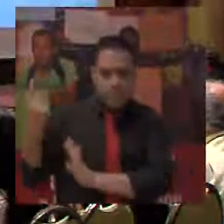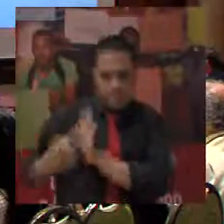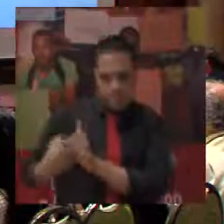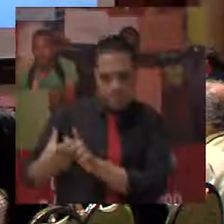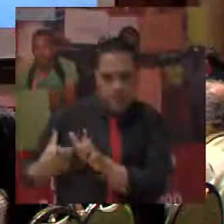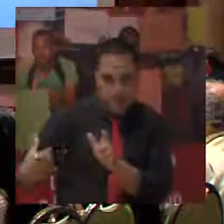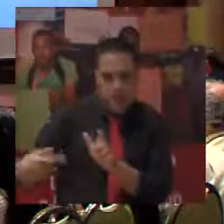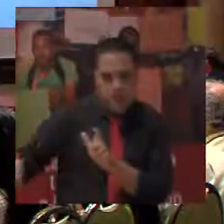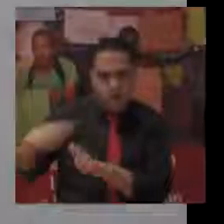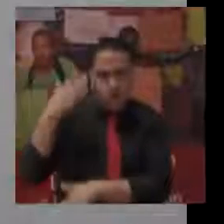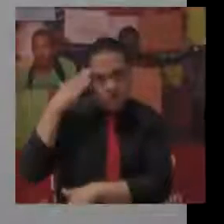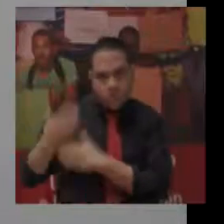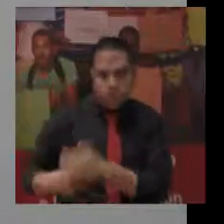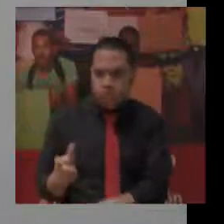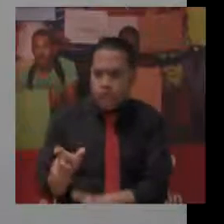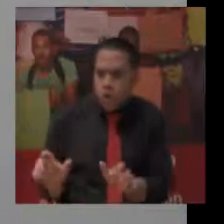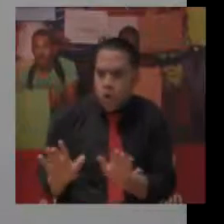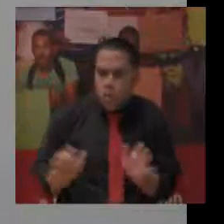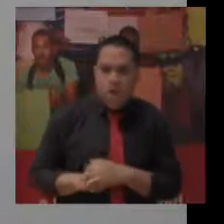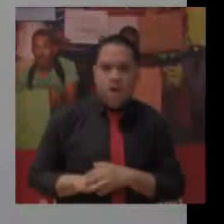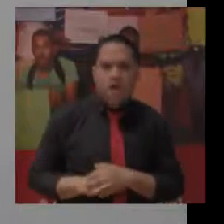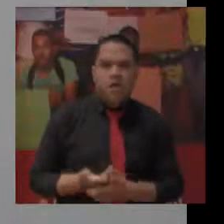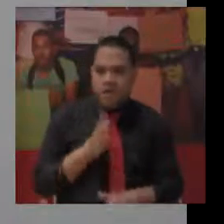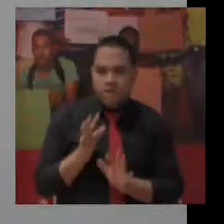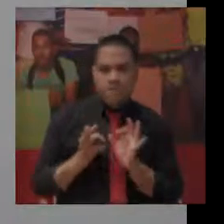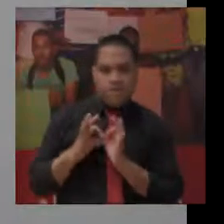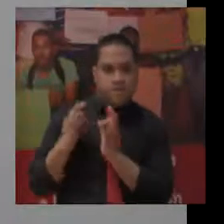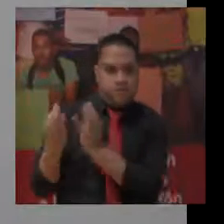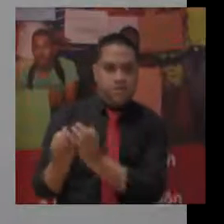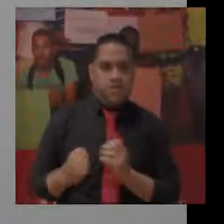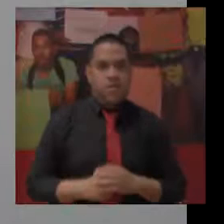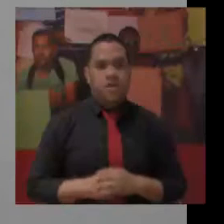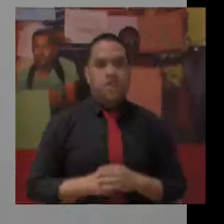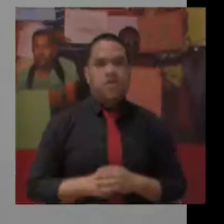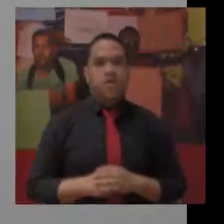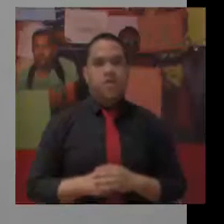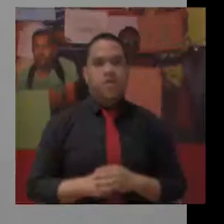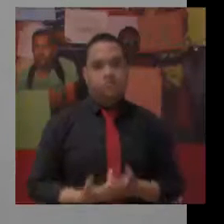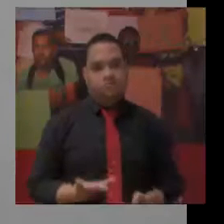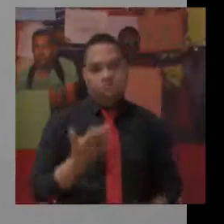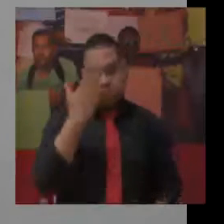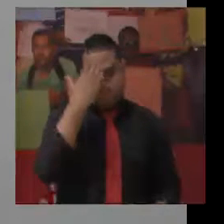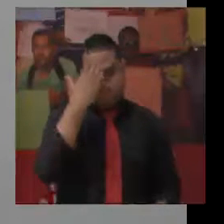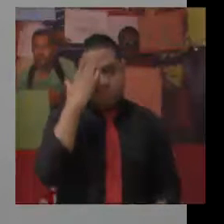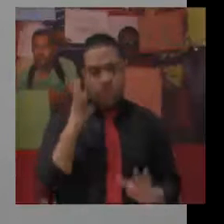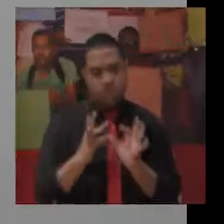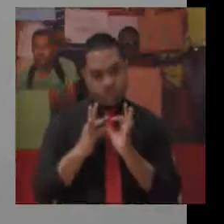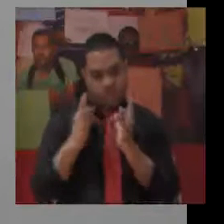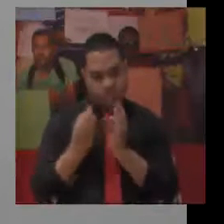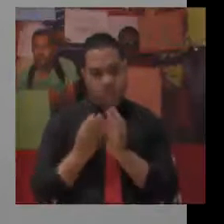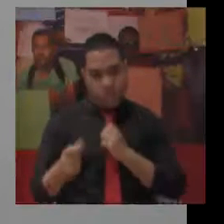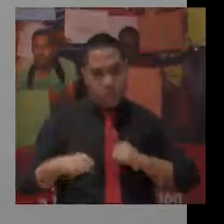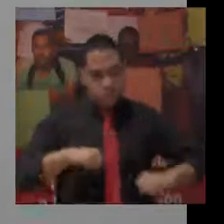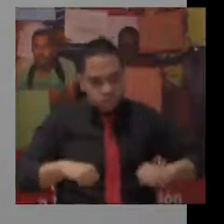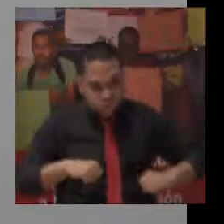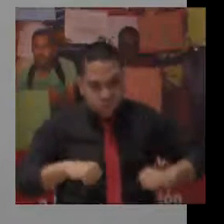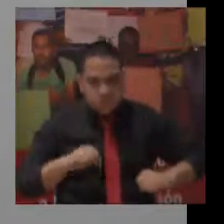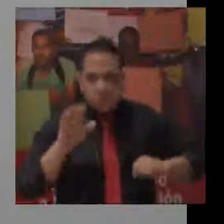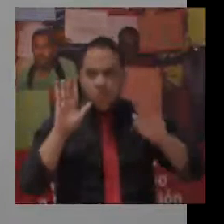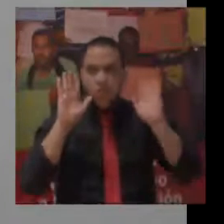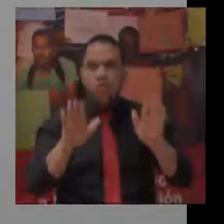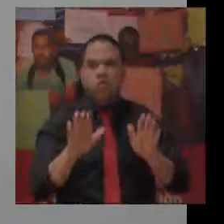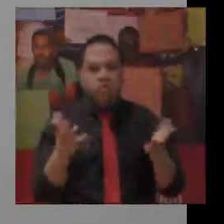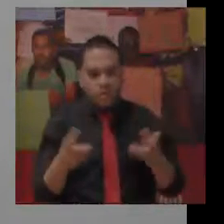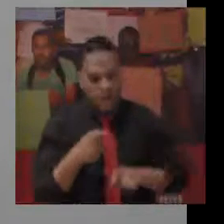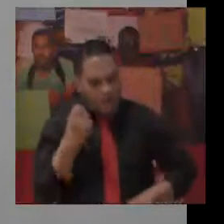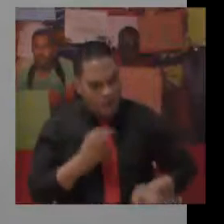porque entendemos que esto no es solo de personas, esto es de familias. La familia es uno de los principales motivos para que las personas abandonen